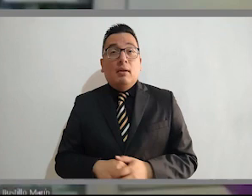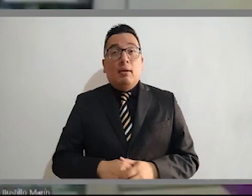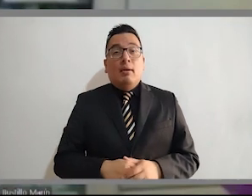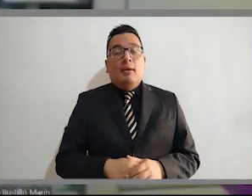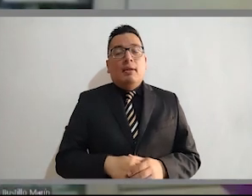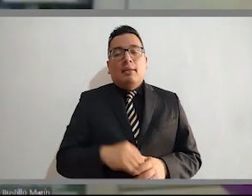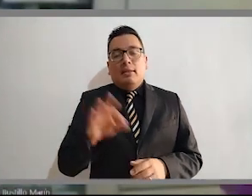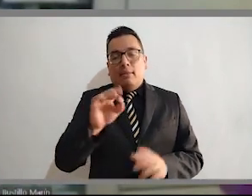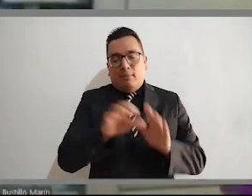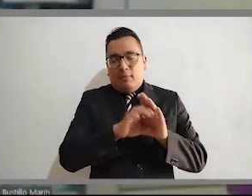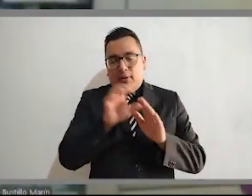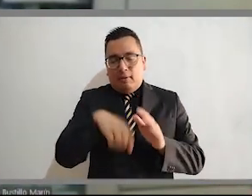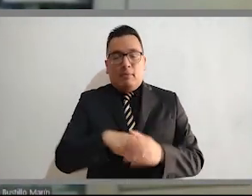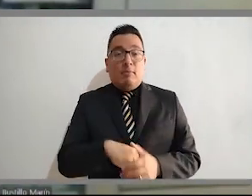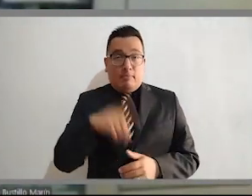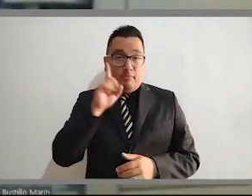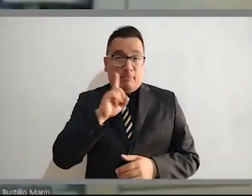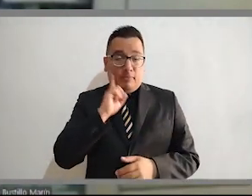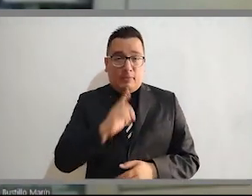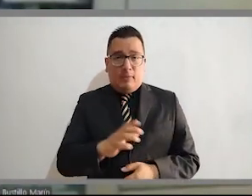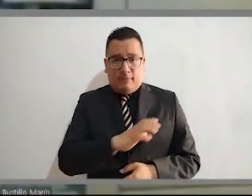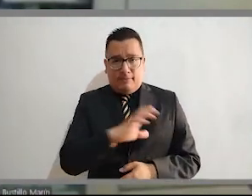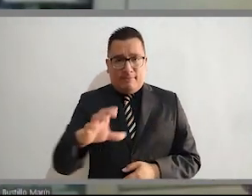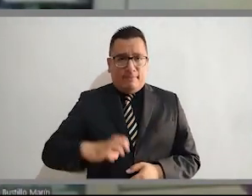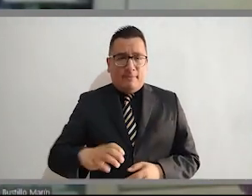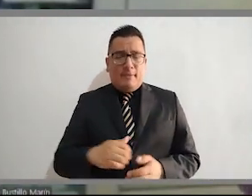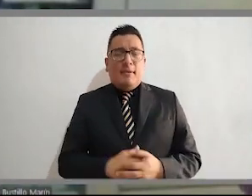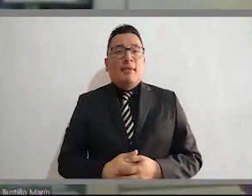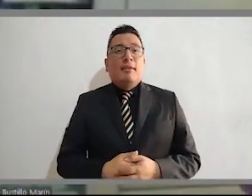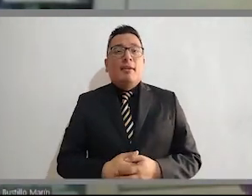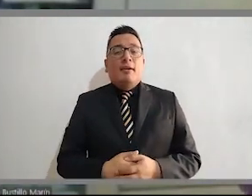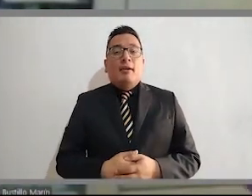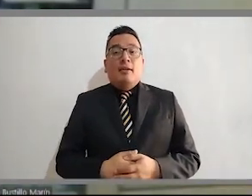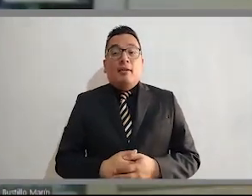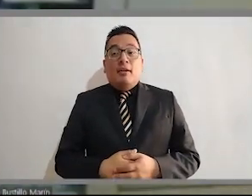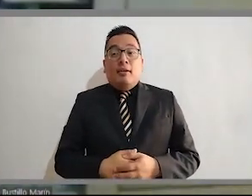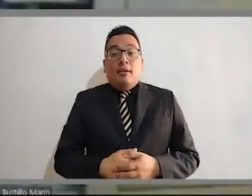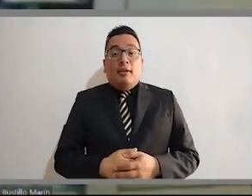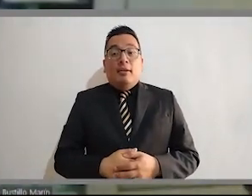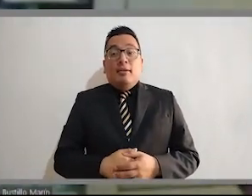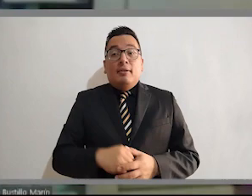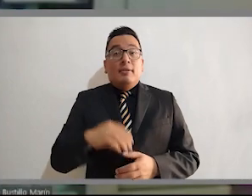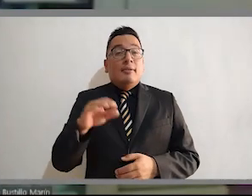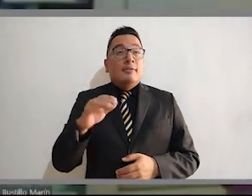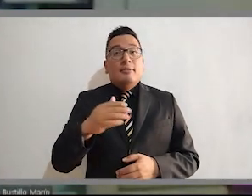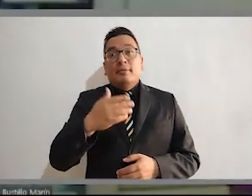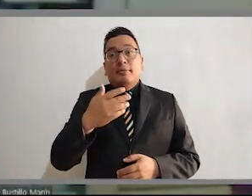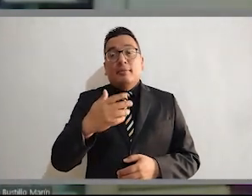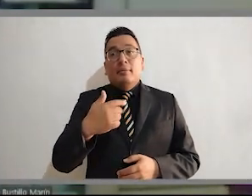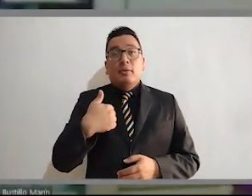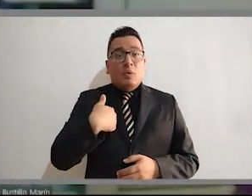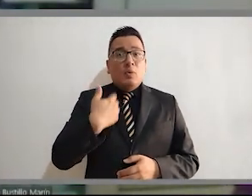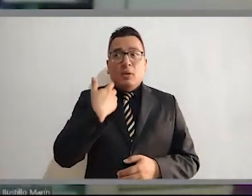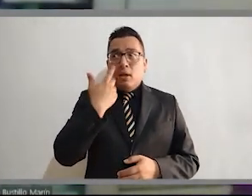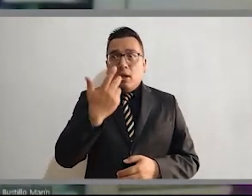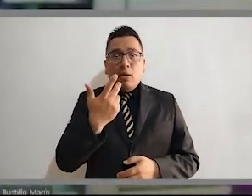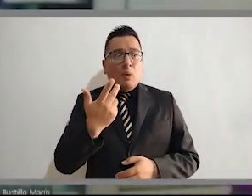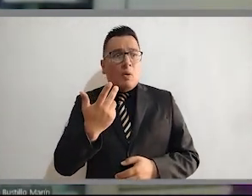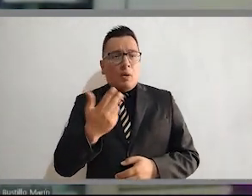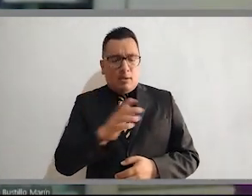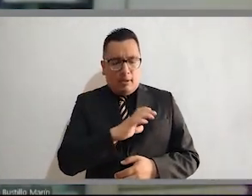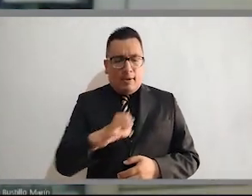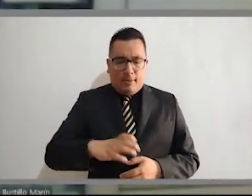Recursos para nuestra campaña. No, pues que generalmente hay más recursos para los hombres que para las